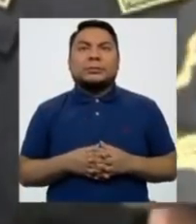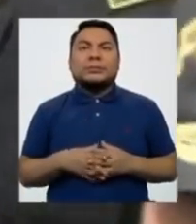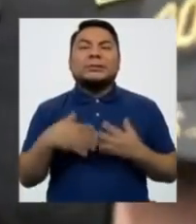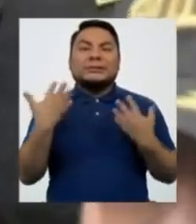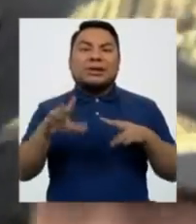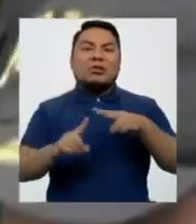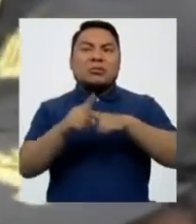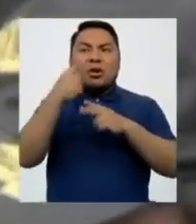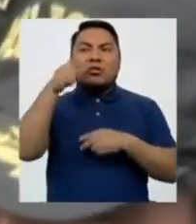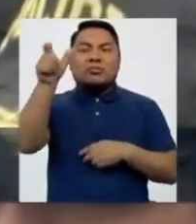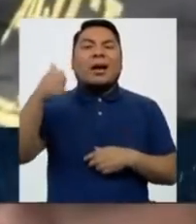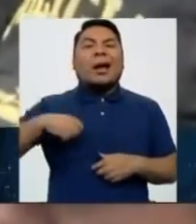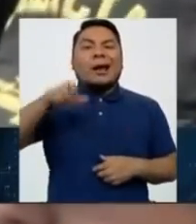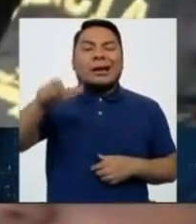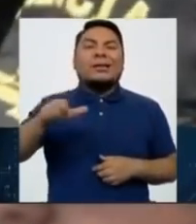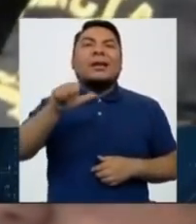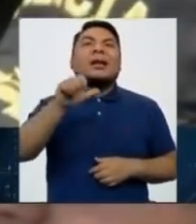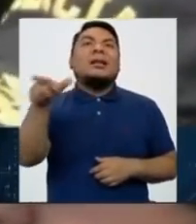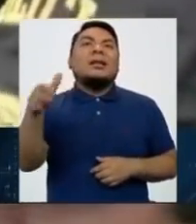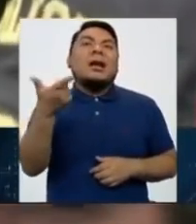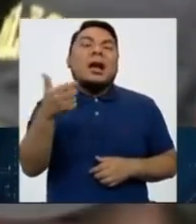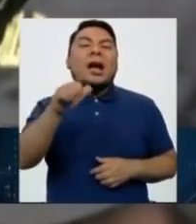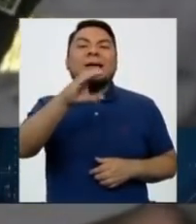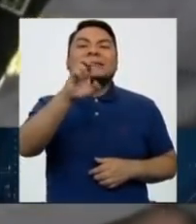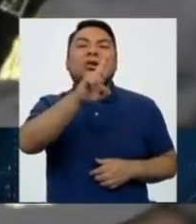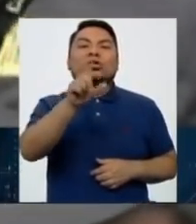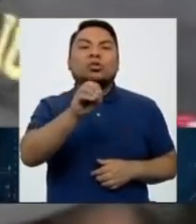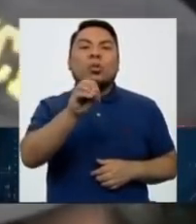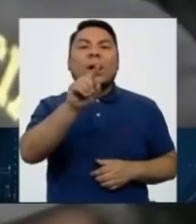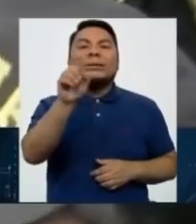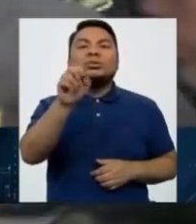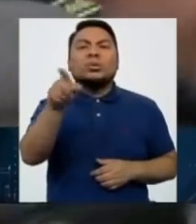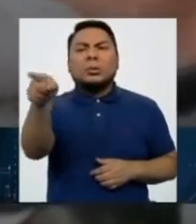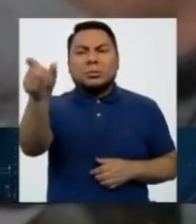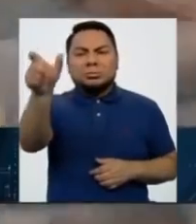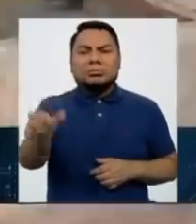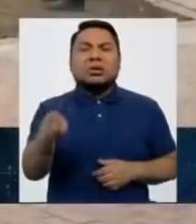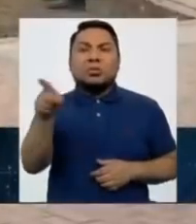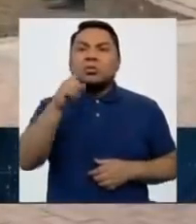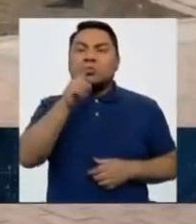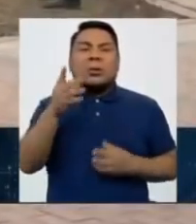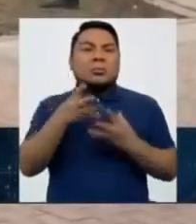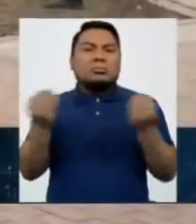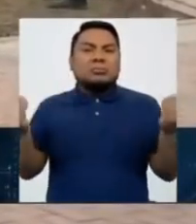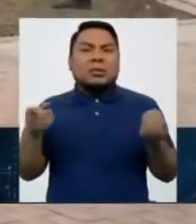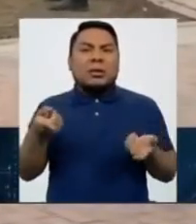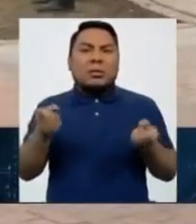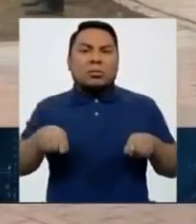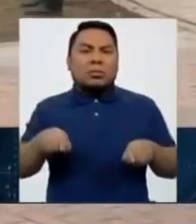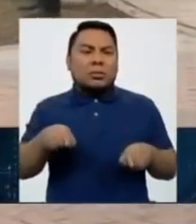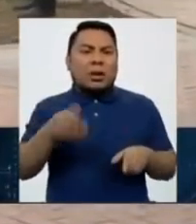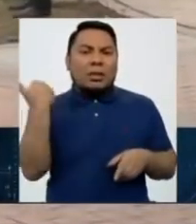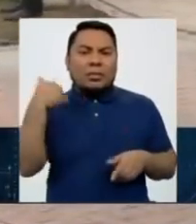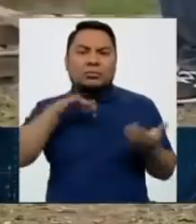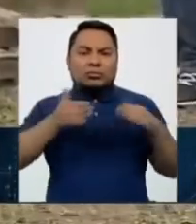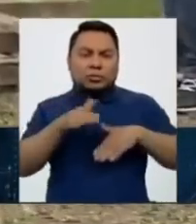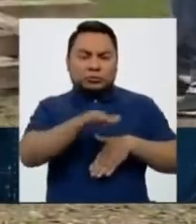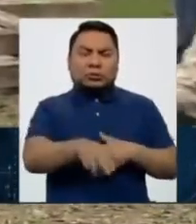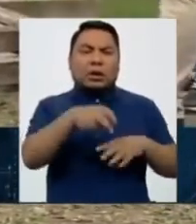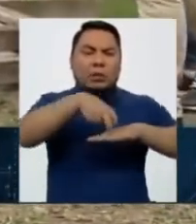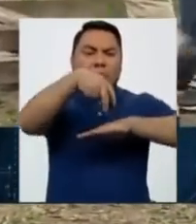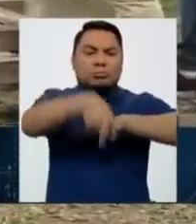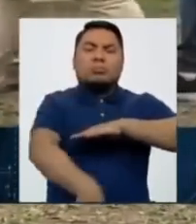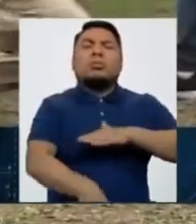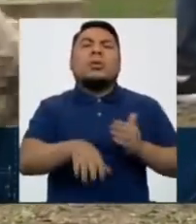Apareció el alcalde de Cerro Azul, Abel Miranda Palomino. Estuvo varios días ausente tras la muerte de la pequeña Zoana al caer en